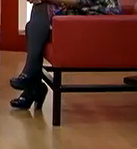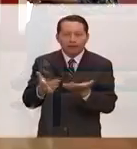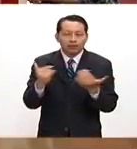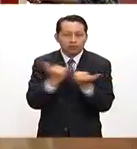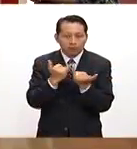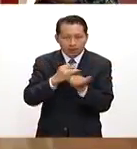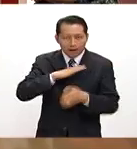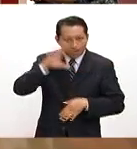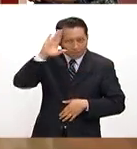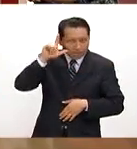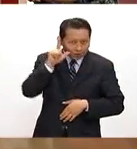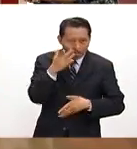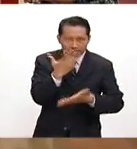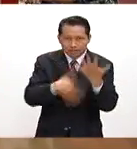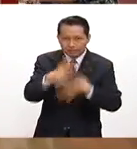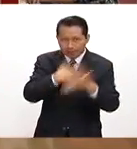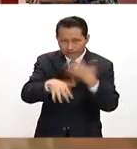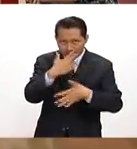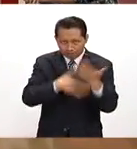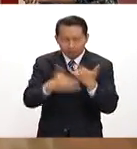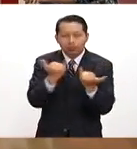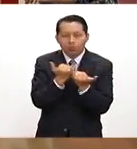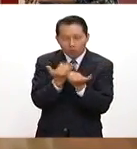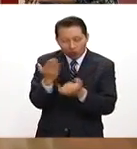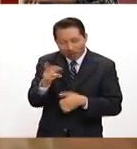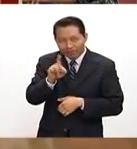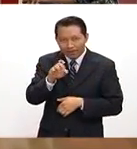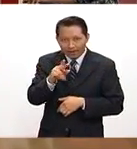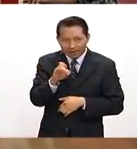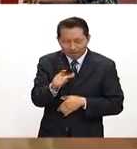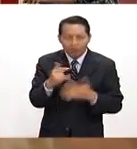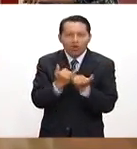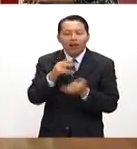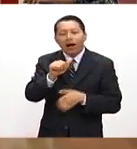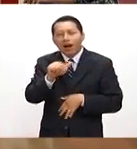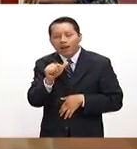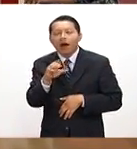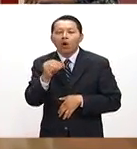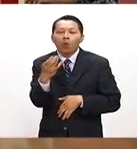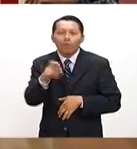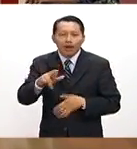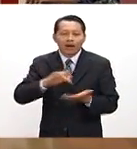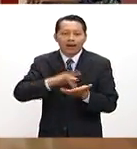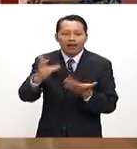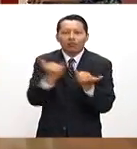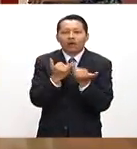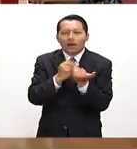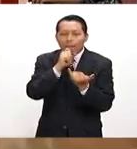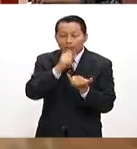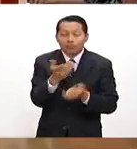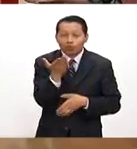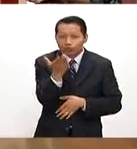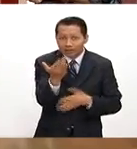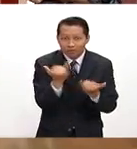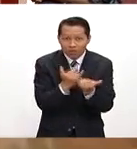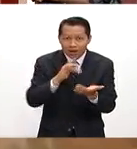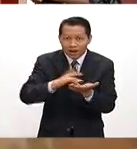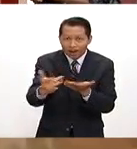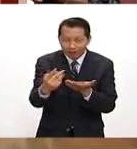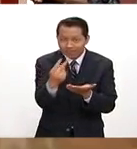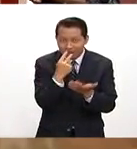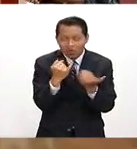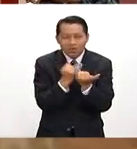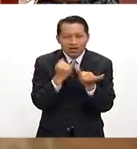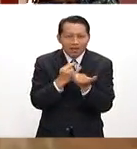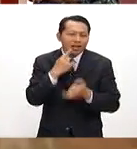Miguel González en el lenguaje de señas, a ti, Dani. Gracias, Ana, Cris, Omar, gracias por sobre todas las cosas a usted por habernos acompañado. Este